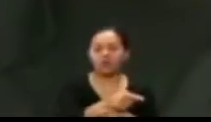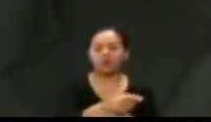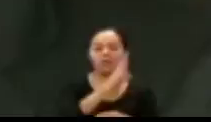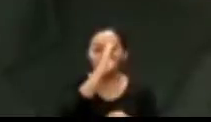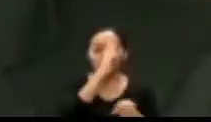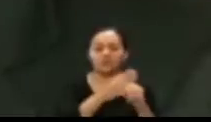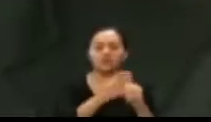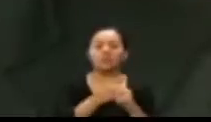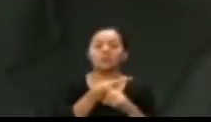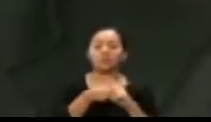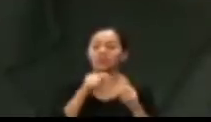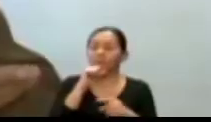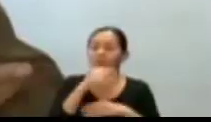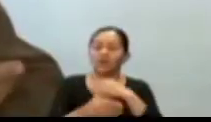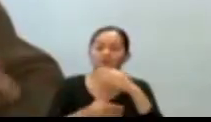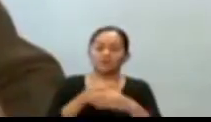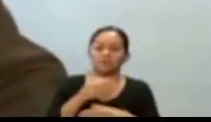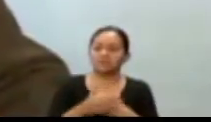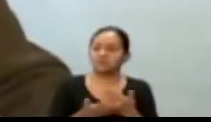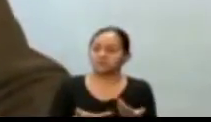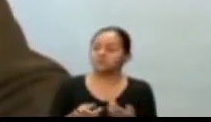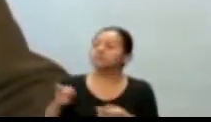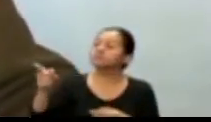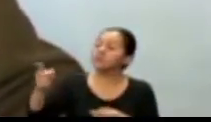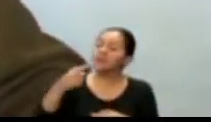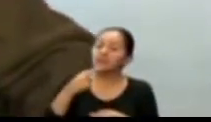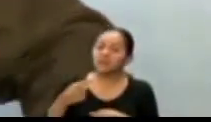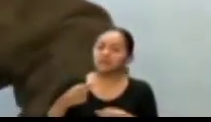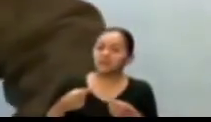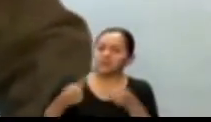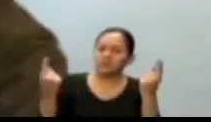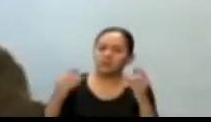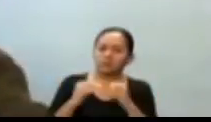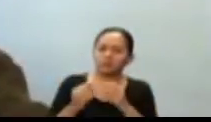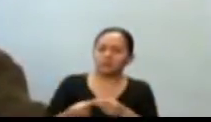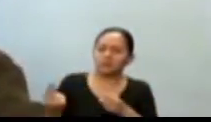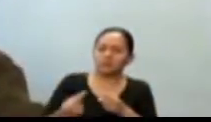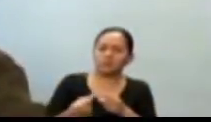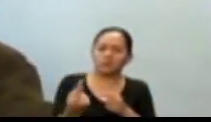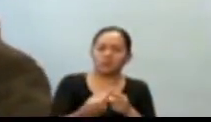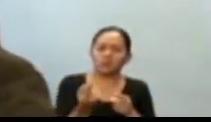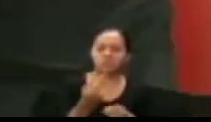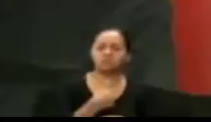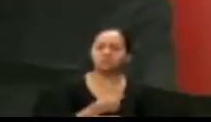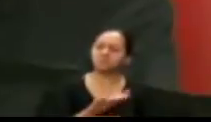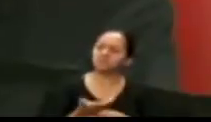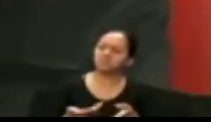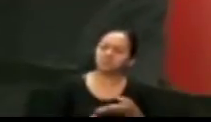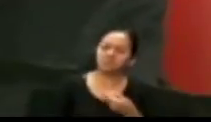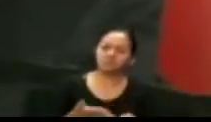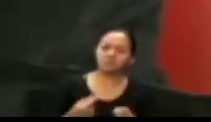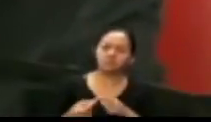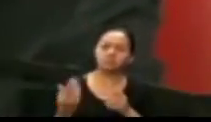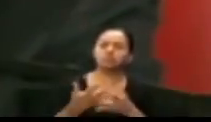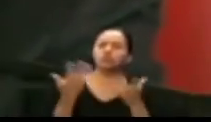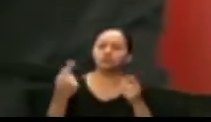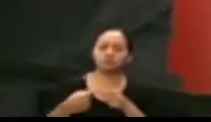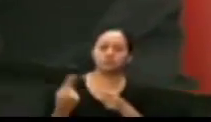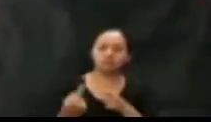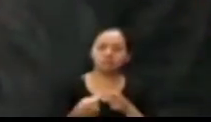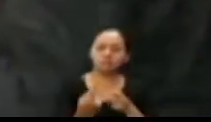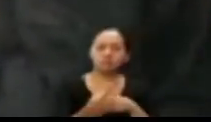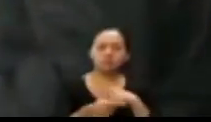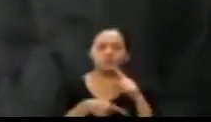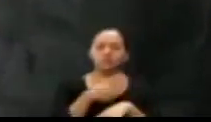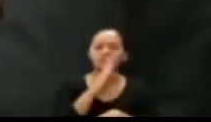Pero no hemos avanzado. Más peligrosos, ¿no? Ahora hay enemigos más peligrosos, mucho más pacientes a la hora de dar su golpe